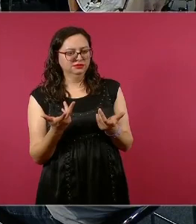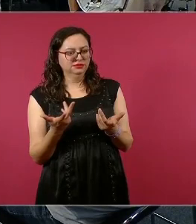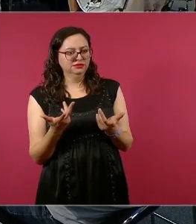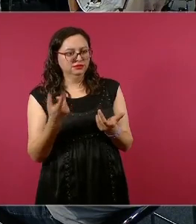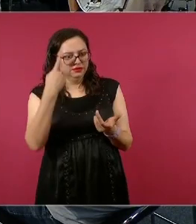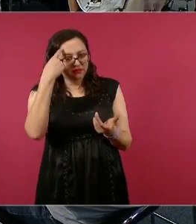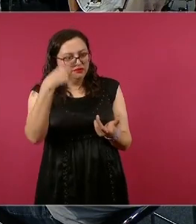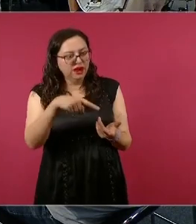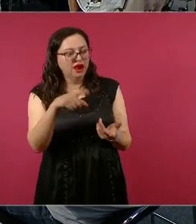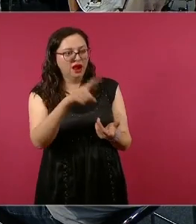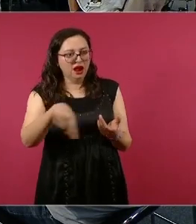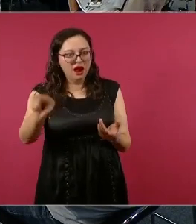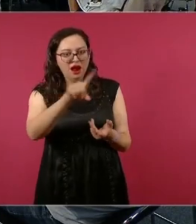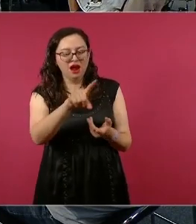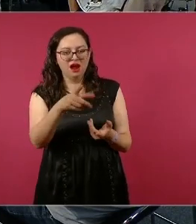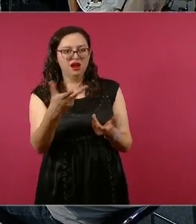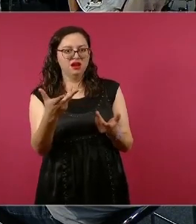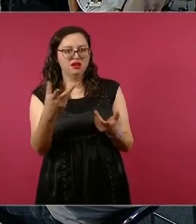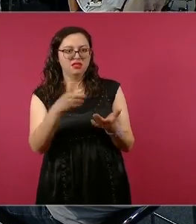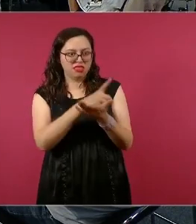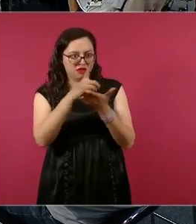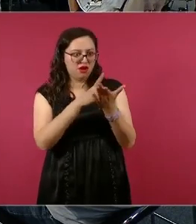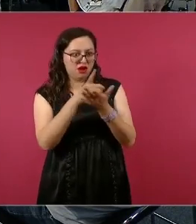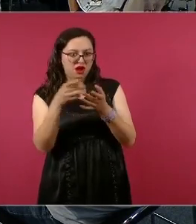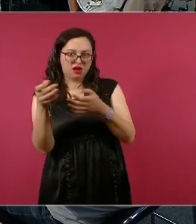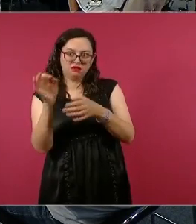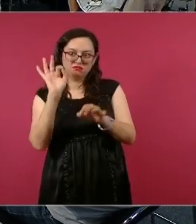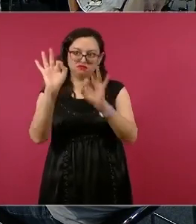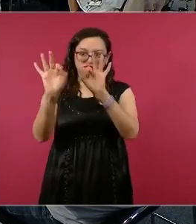por las conductas antisociales.